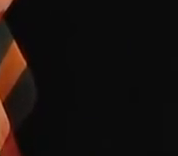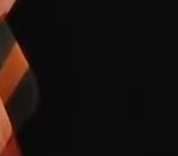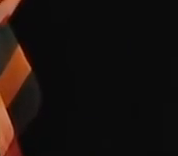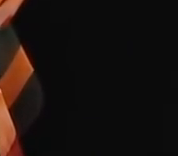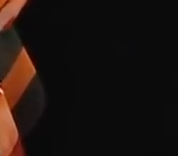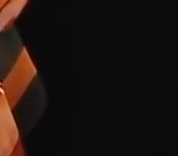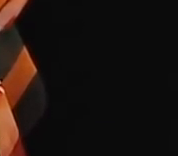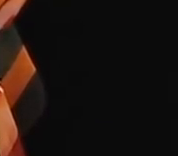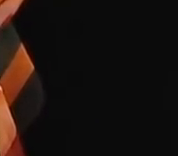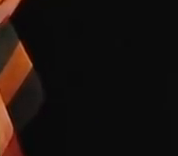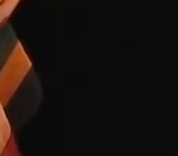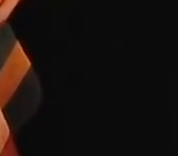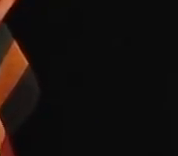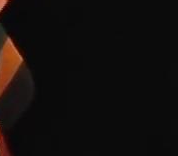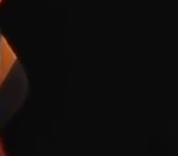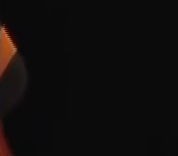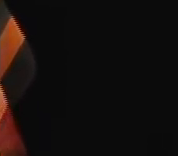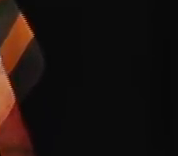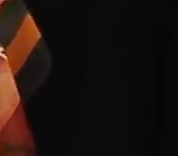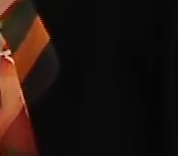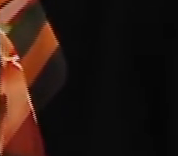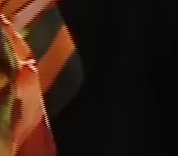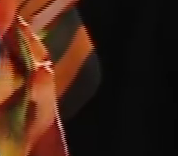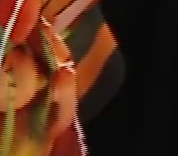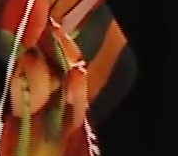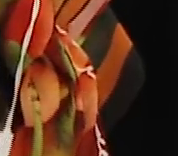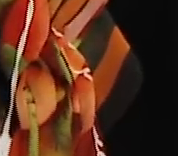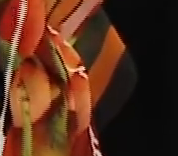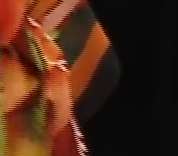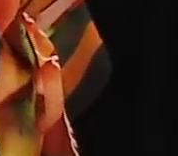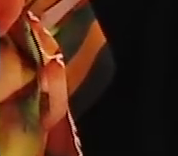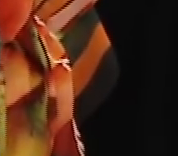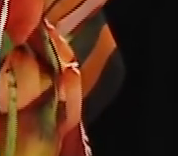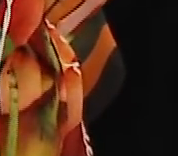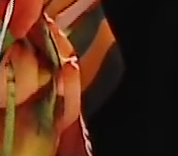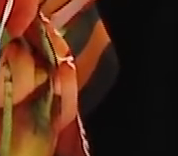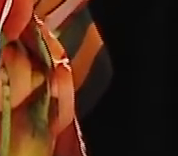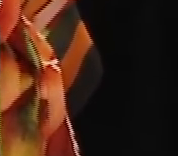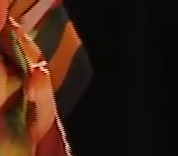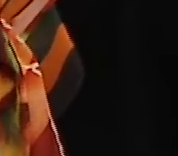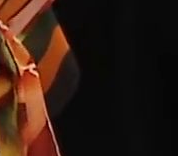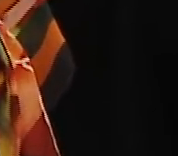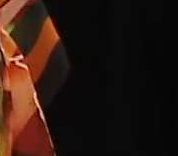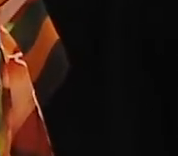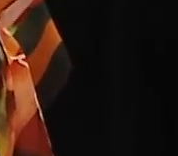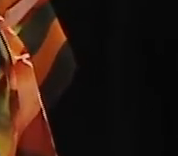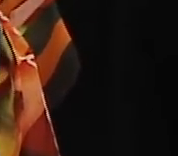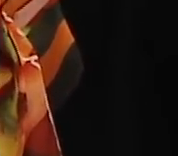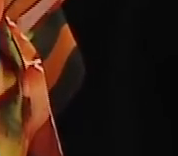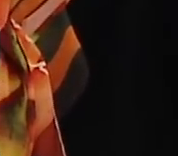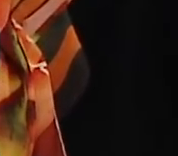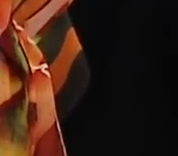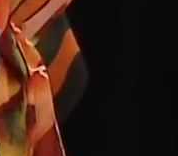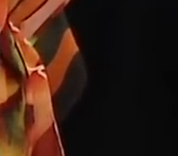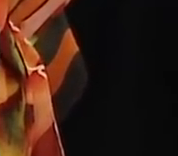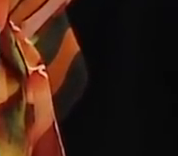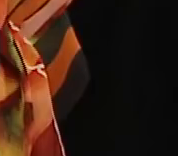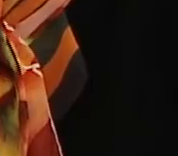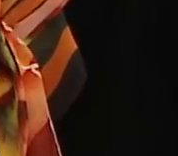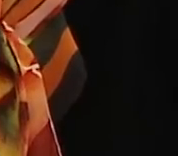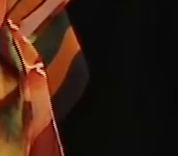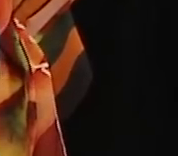tercera posibilidad es que se apruebe este pedido de vacancia, con lo cual goodbye señor Vizcarra y viene a